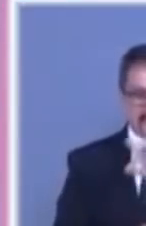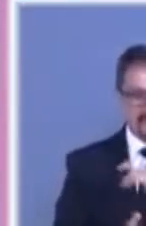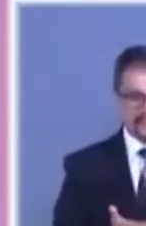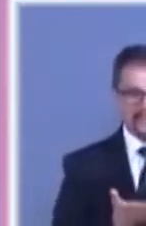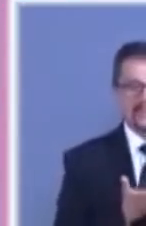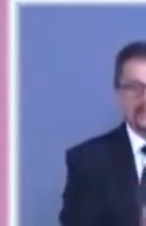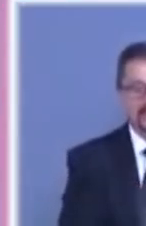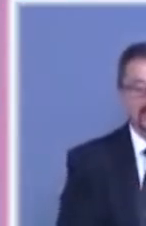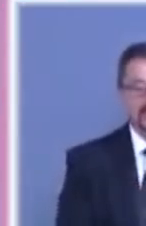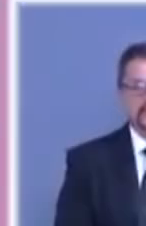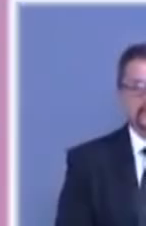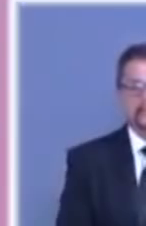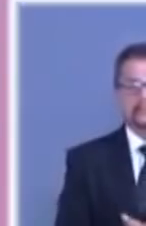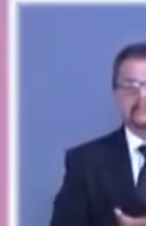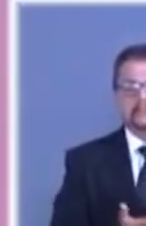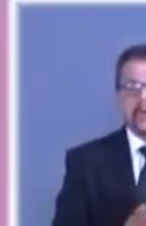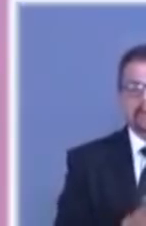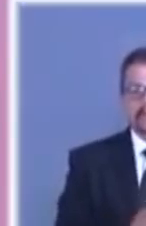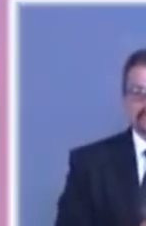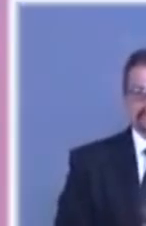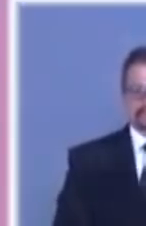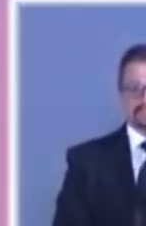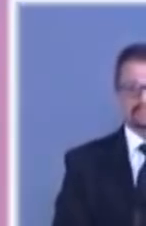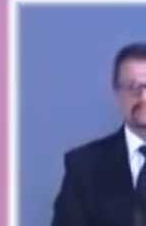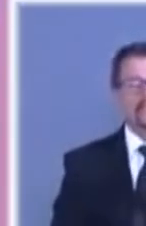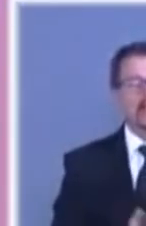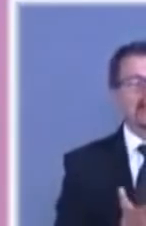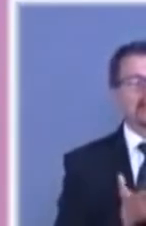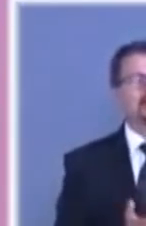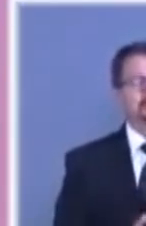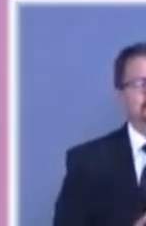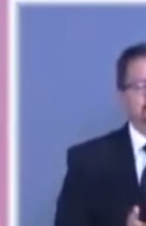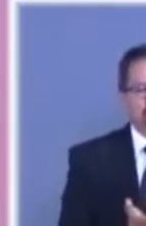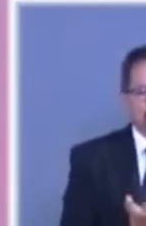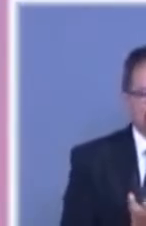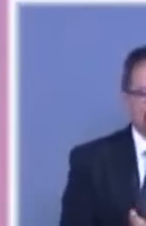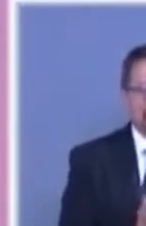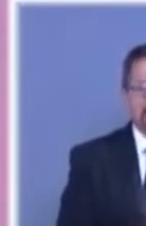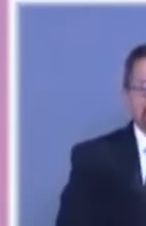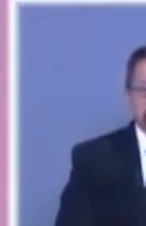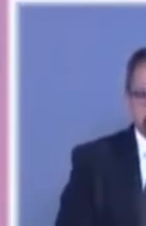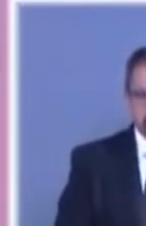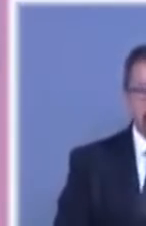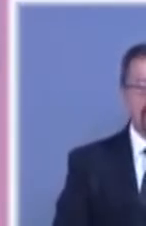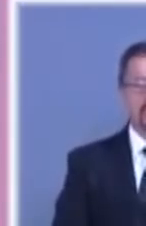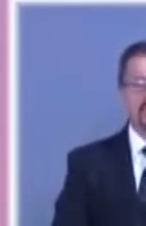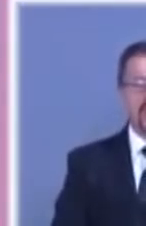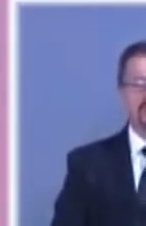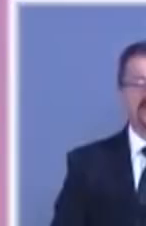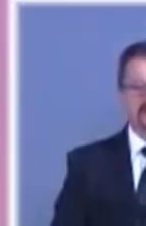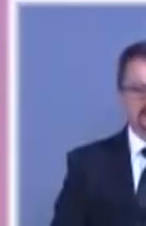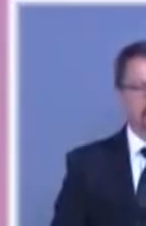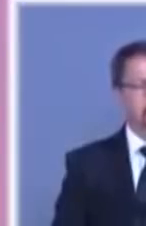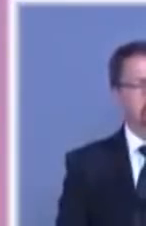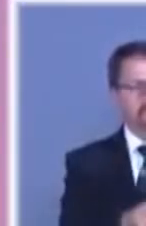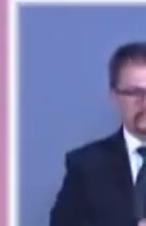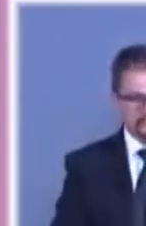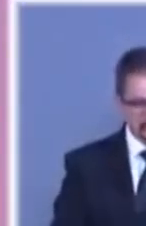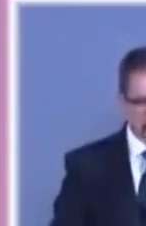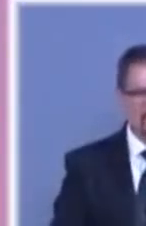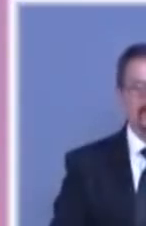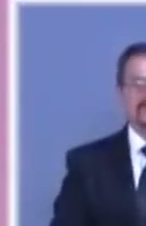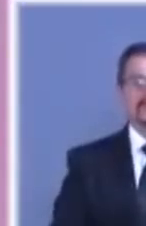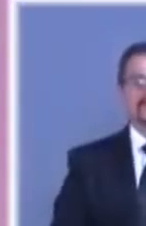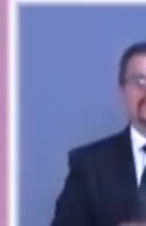fisco, que ha defraudado al CONACYT, se volvió un vividor de los presupuestos del Estado en materia